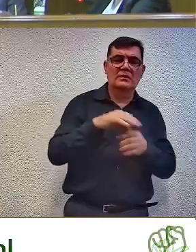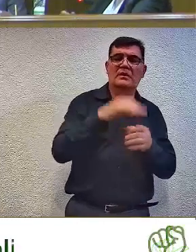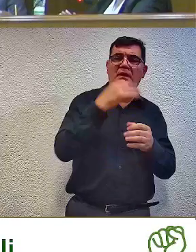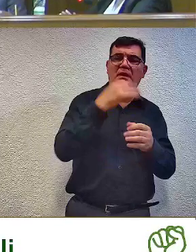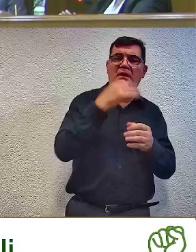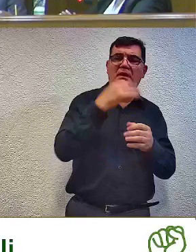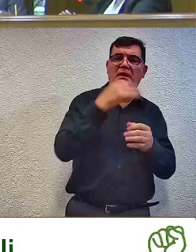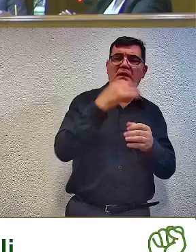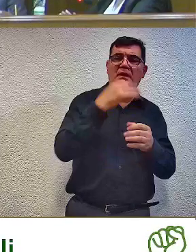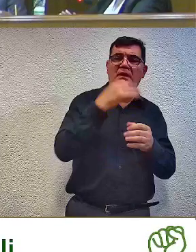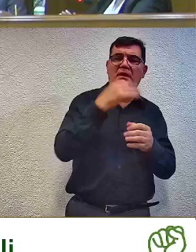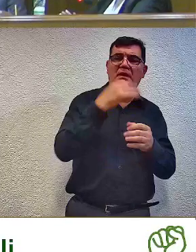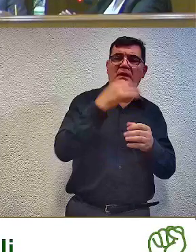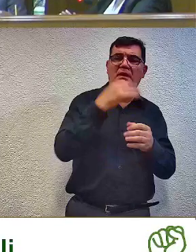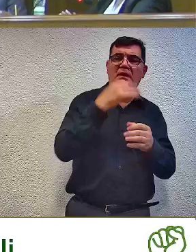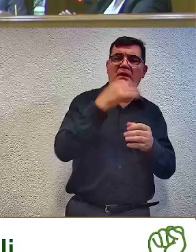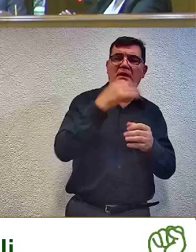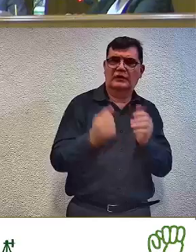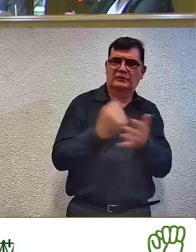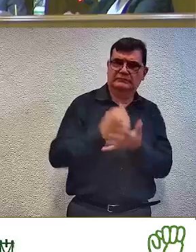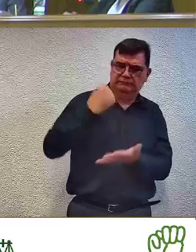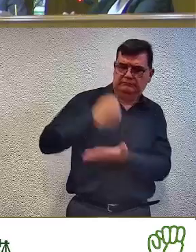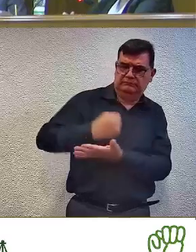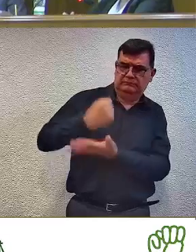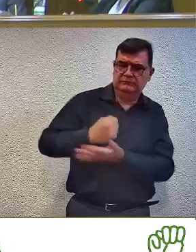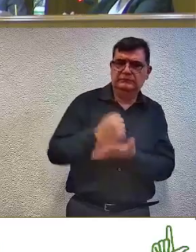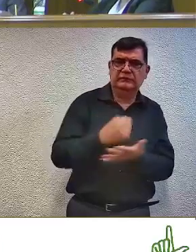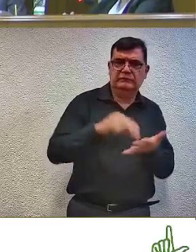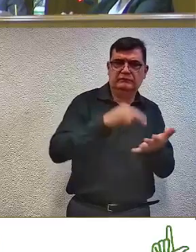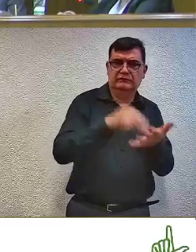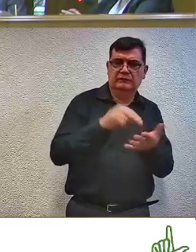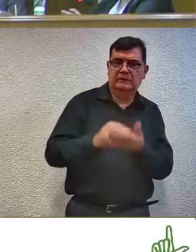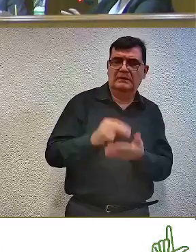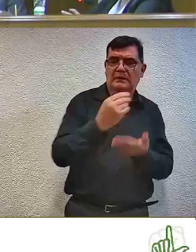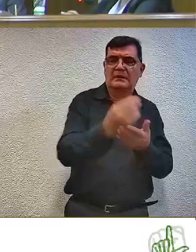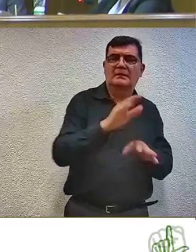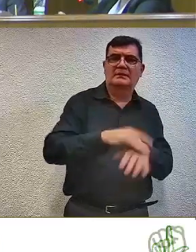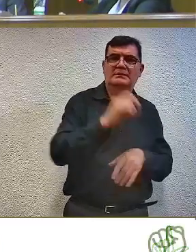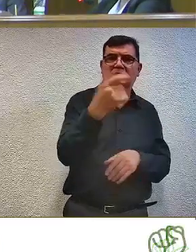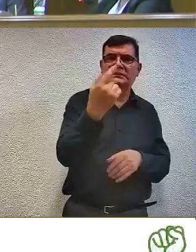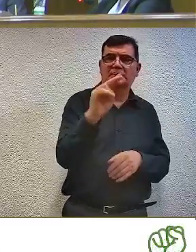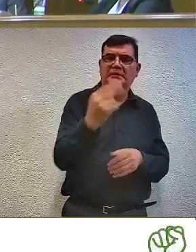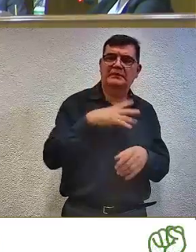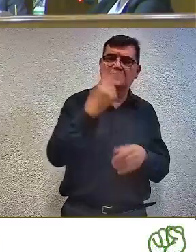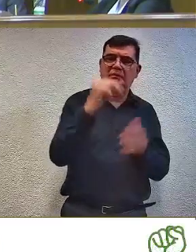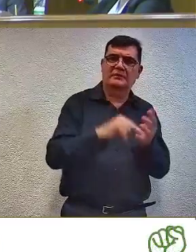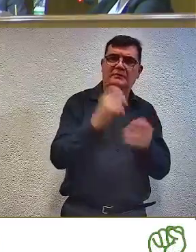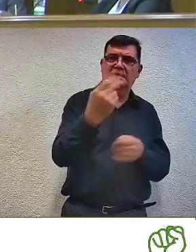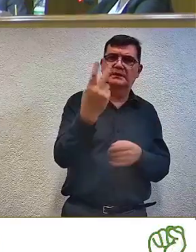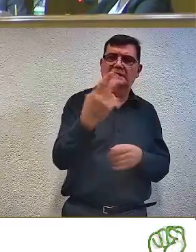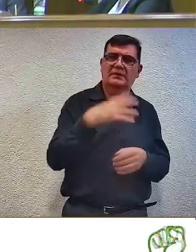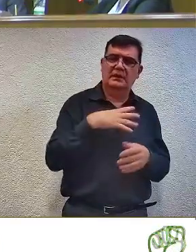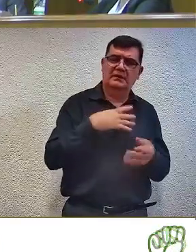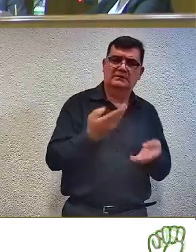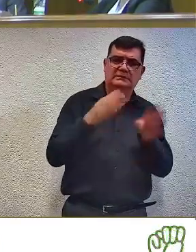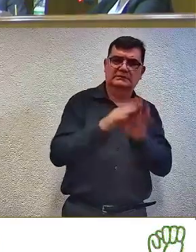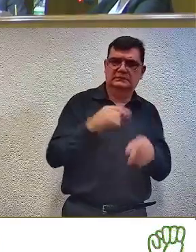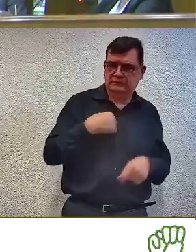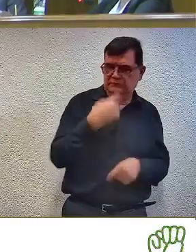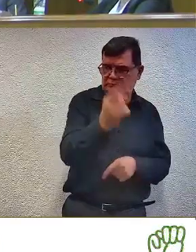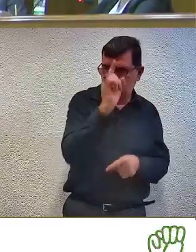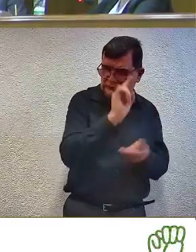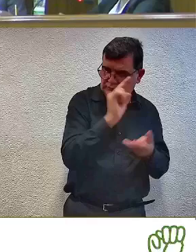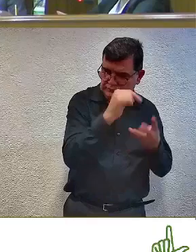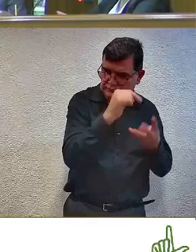copia certificada del acuerdo de 6 de noviembre del 2025, mediante el cual se decretó el cierre de instrucción y